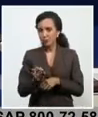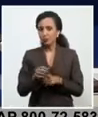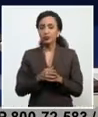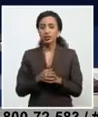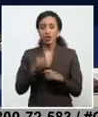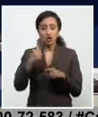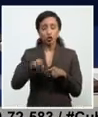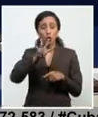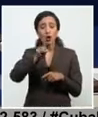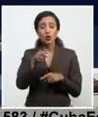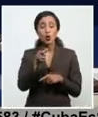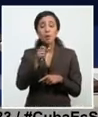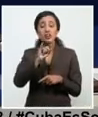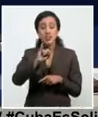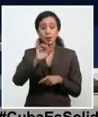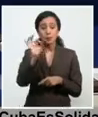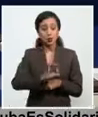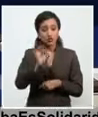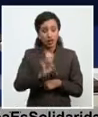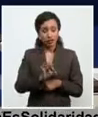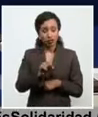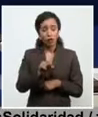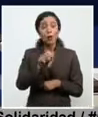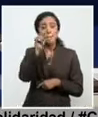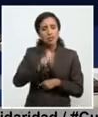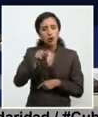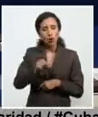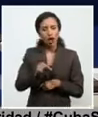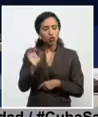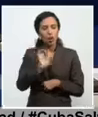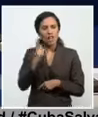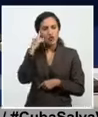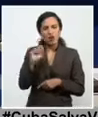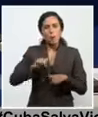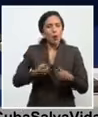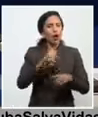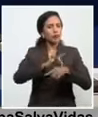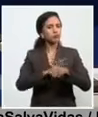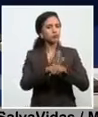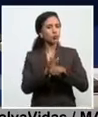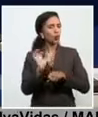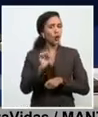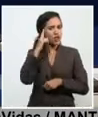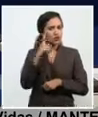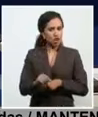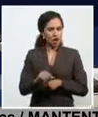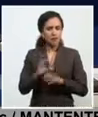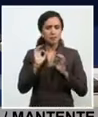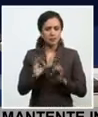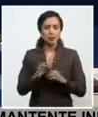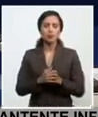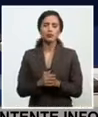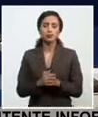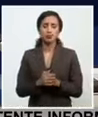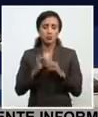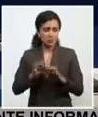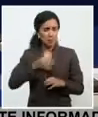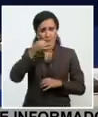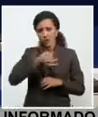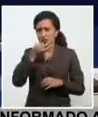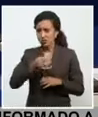34,6%, se investiga la posible fuente de infección, como ya hace varios días venimos diciendo. Y